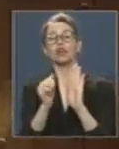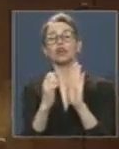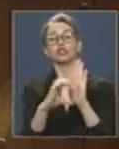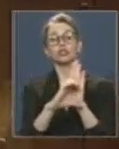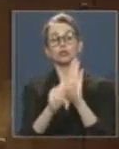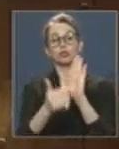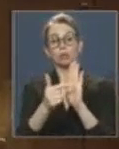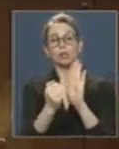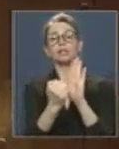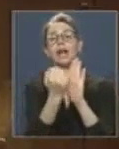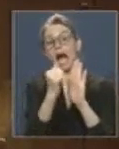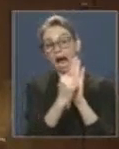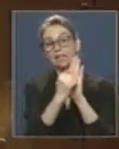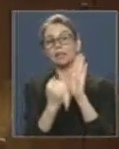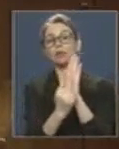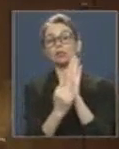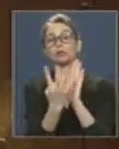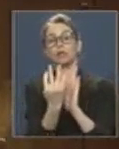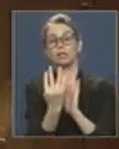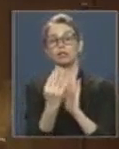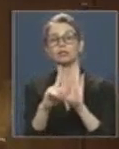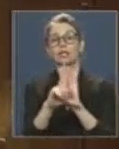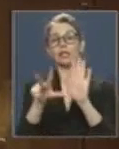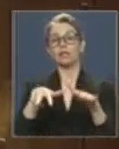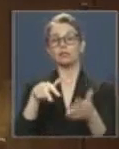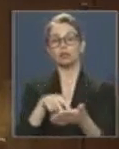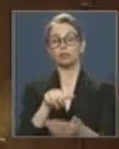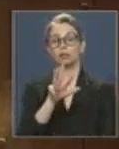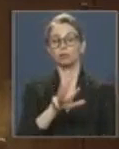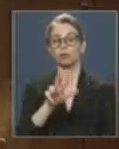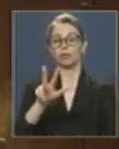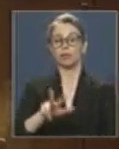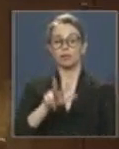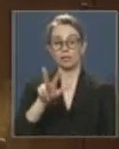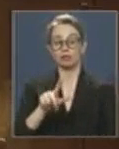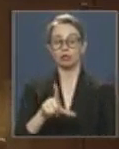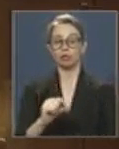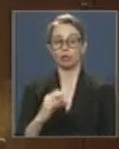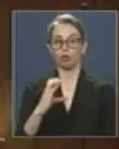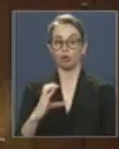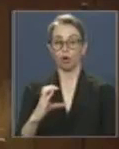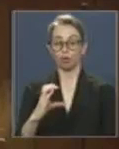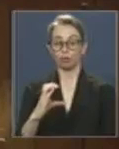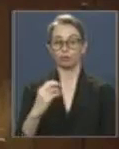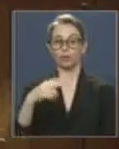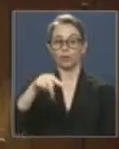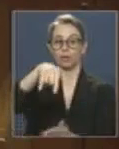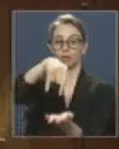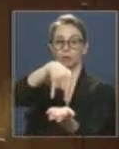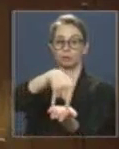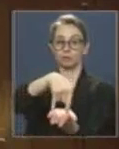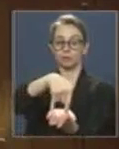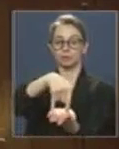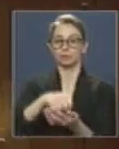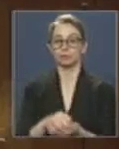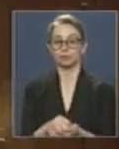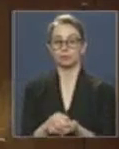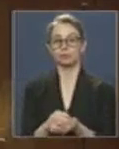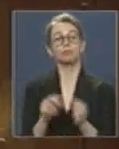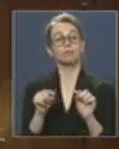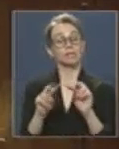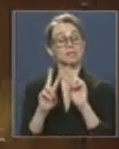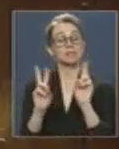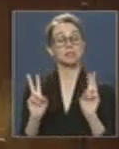de la República y artículo 14 de la Ley número 18.918, Orgánica Constitucional del Congreso Nacional. Sobre